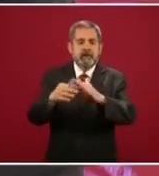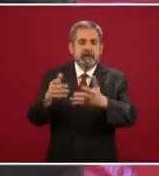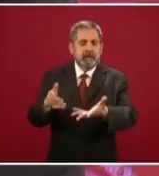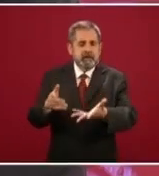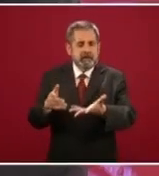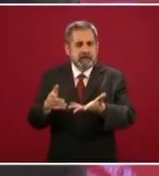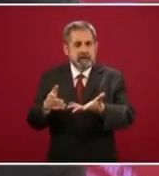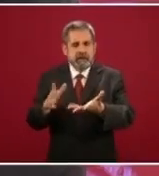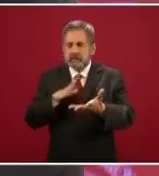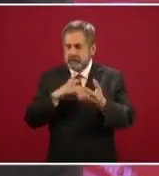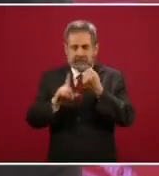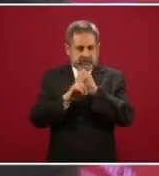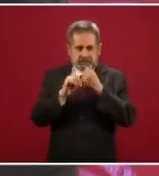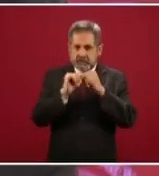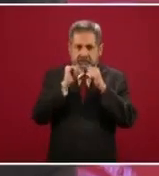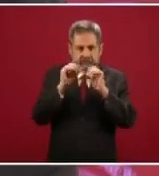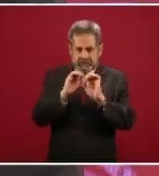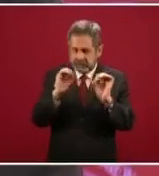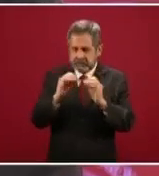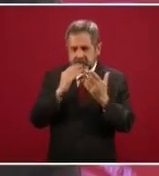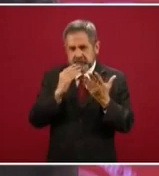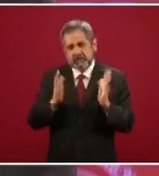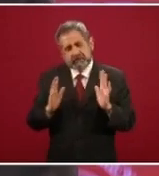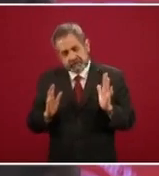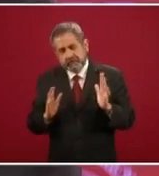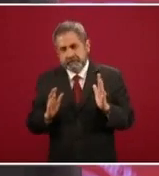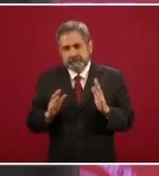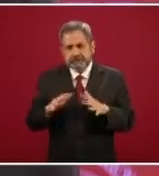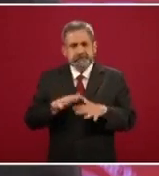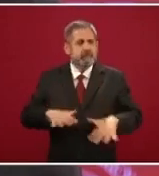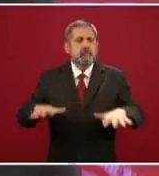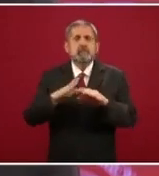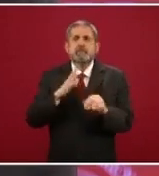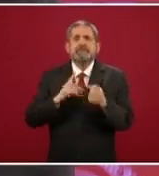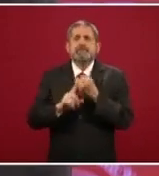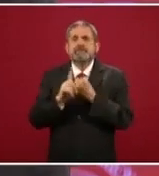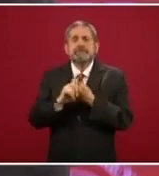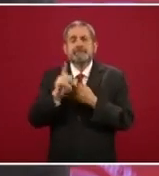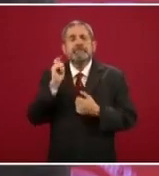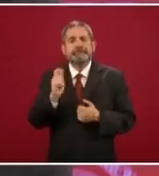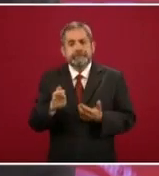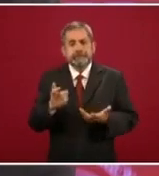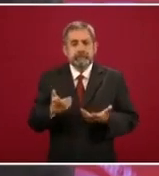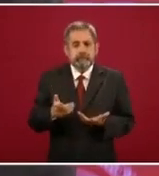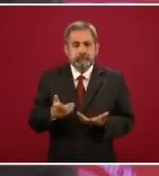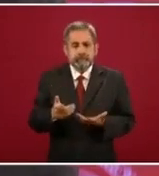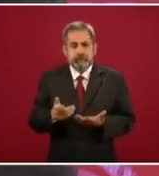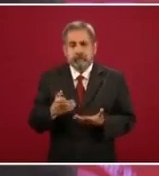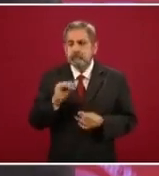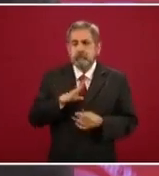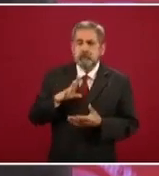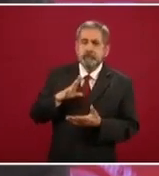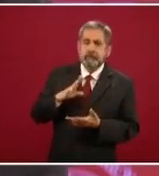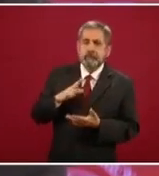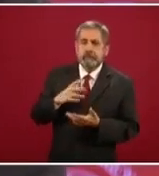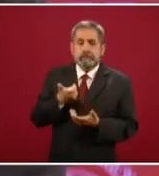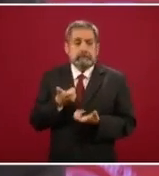no hay ningún problema, bueno, en general no hay problema de falta de